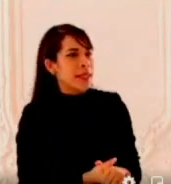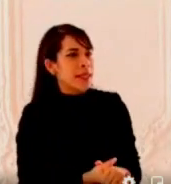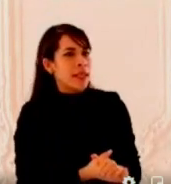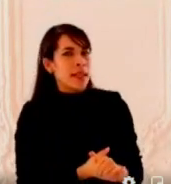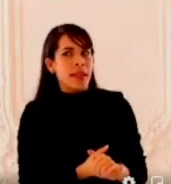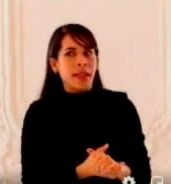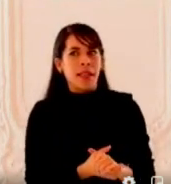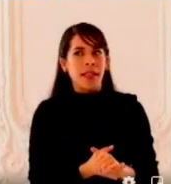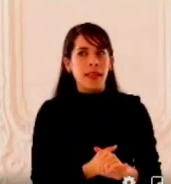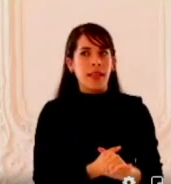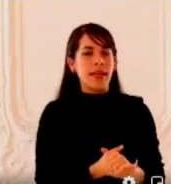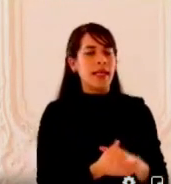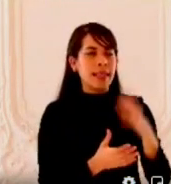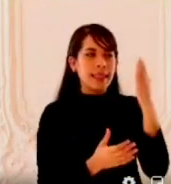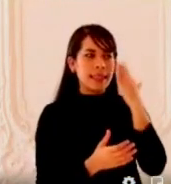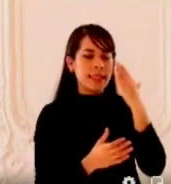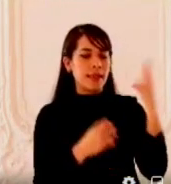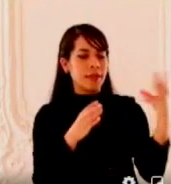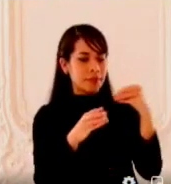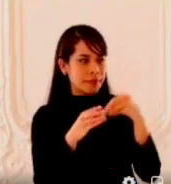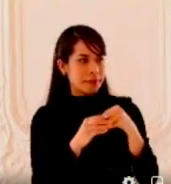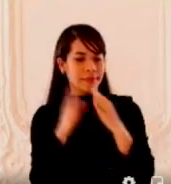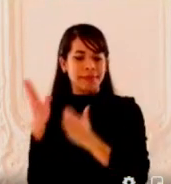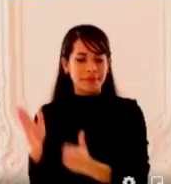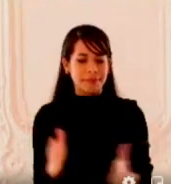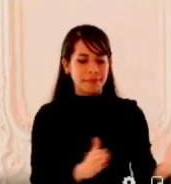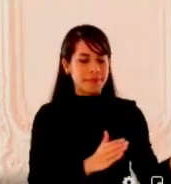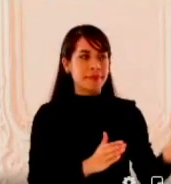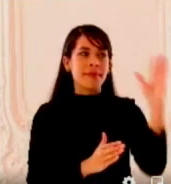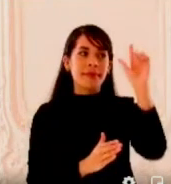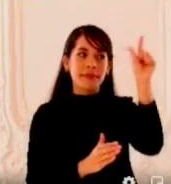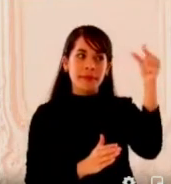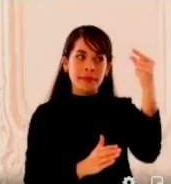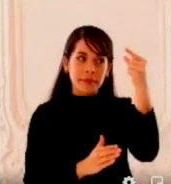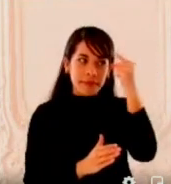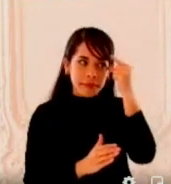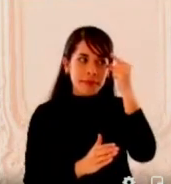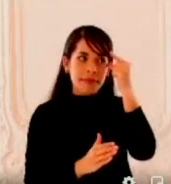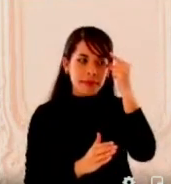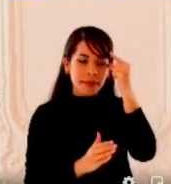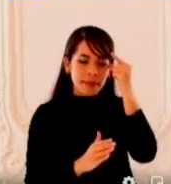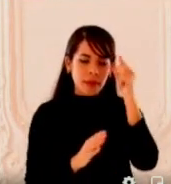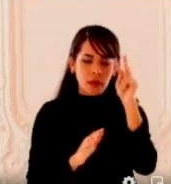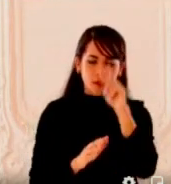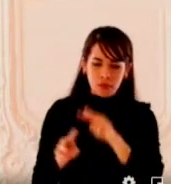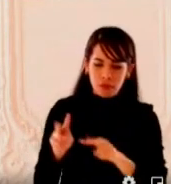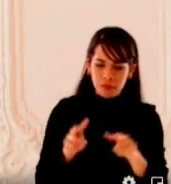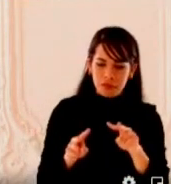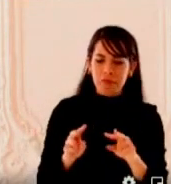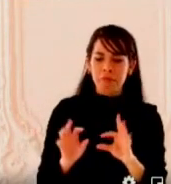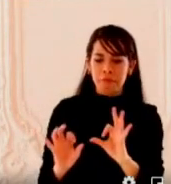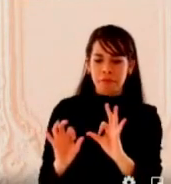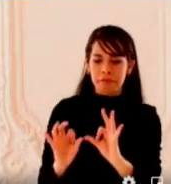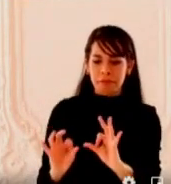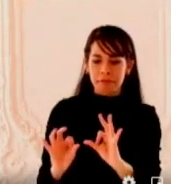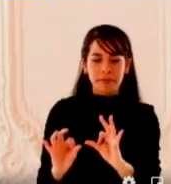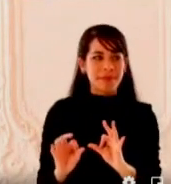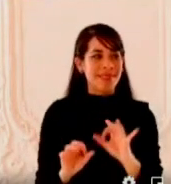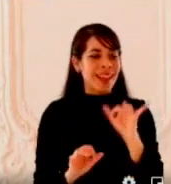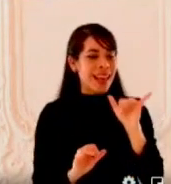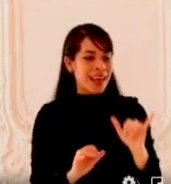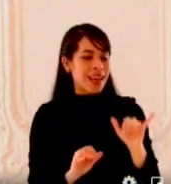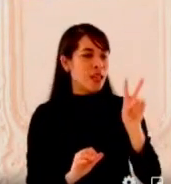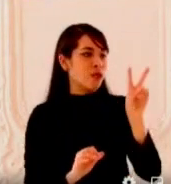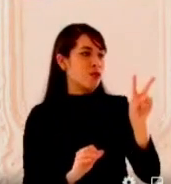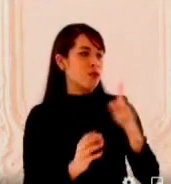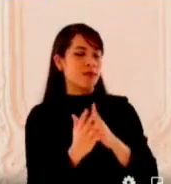lo que se incluyó en el plan de gobierno y cuenta con mi visto bueno es que esos dos proyectos se lleven a